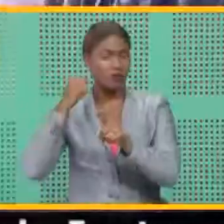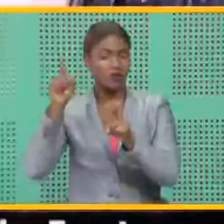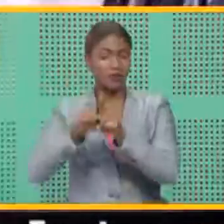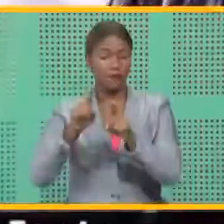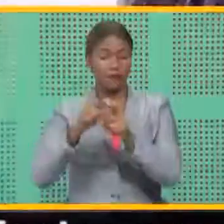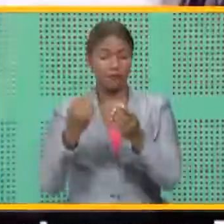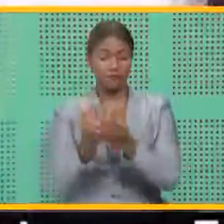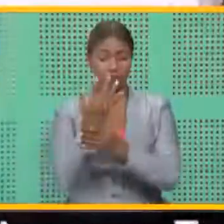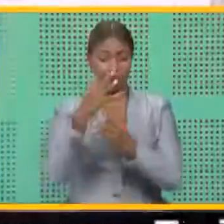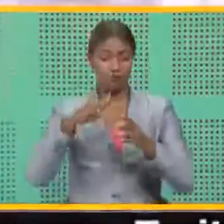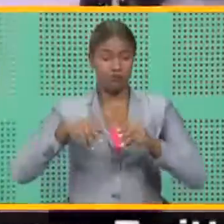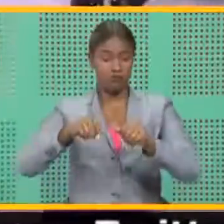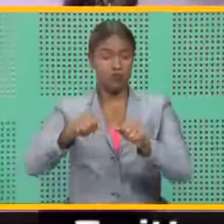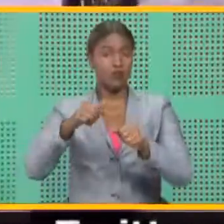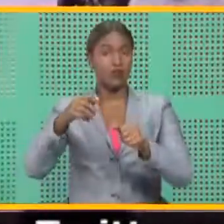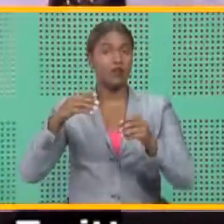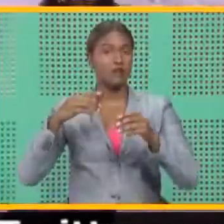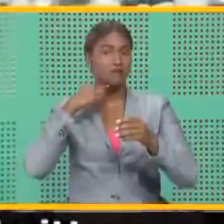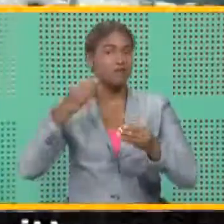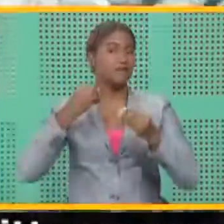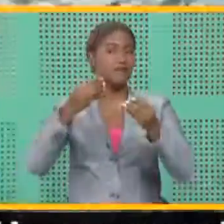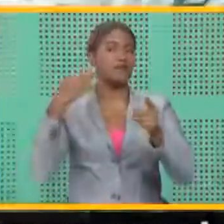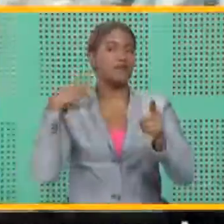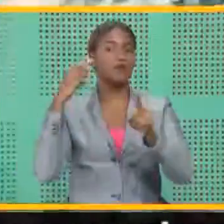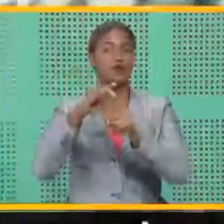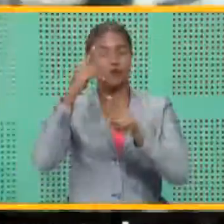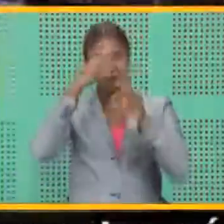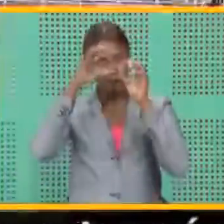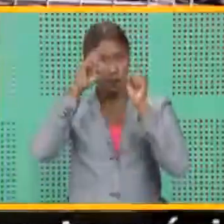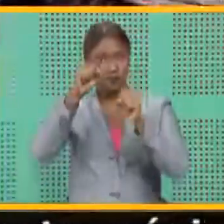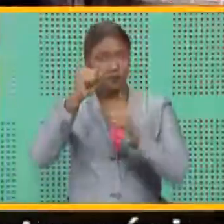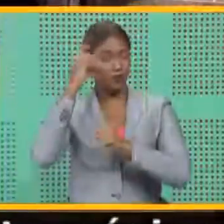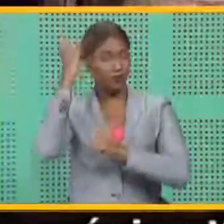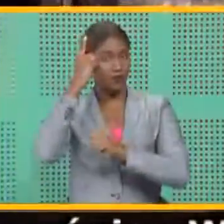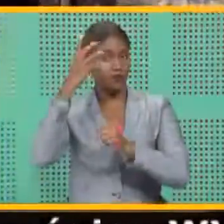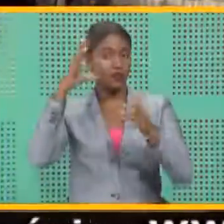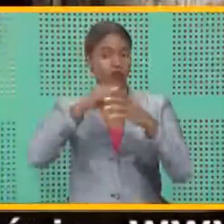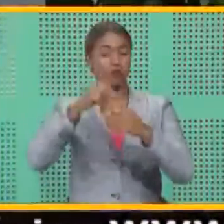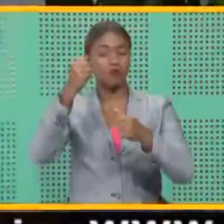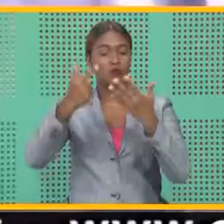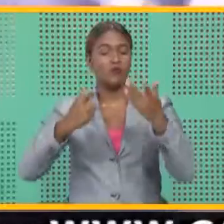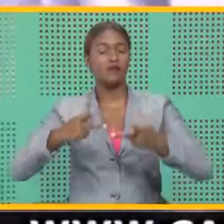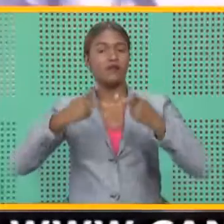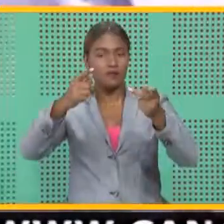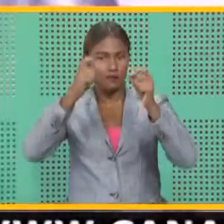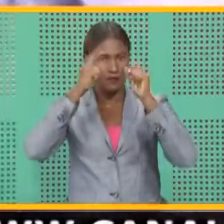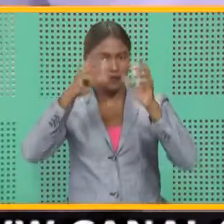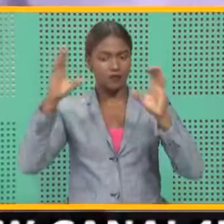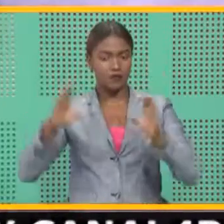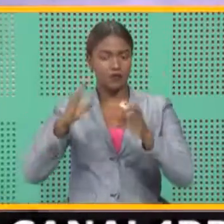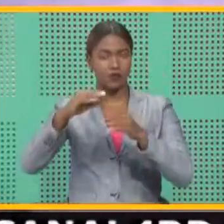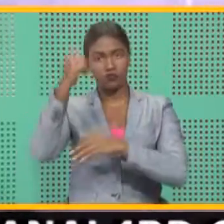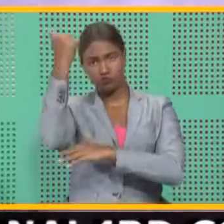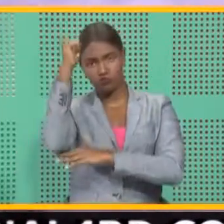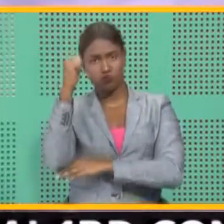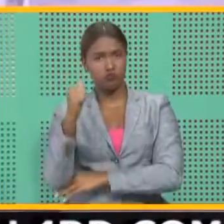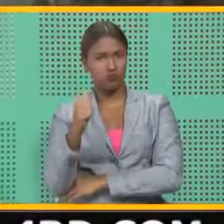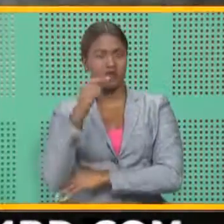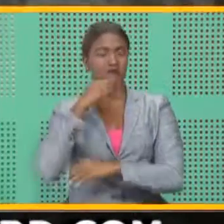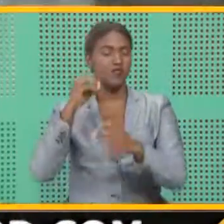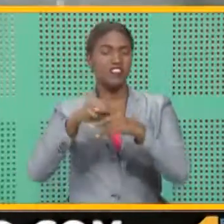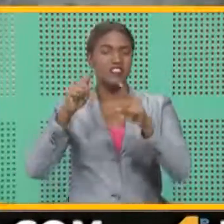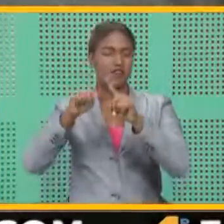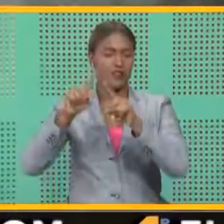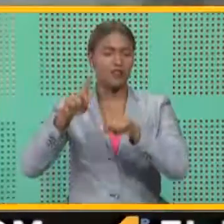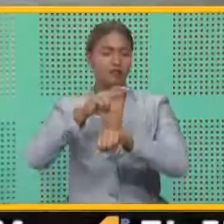de productores agrícolas, fueron dispuestas por el presidente Danilo Medina dentro de las visitas sorpresa que realiza los fines de semana a